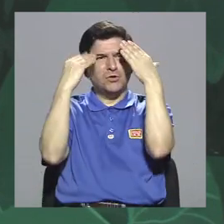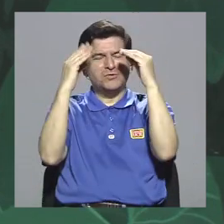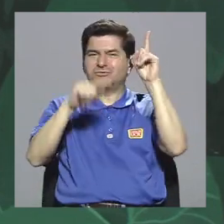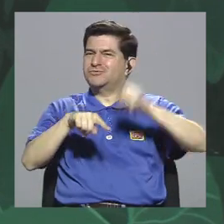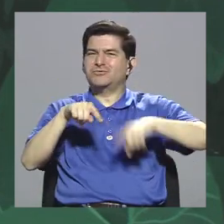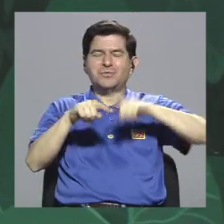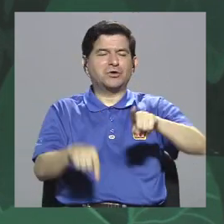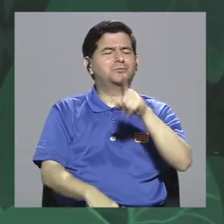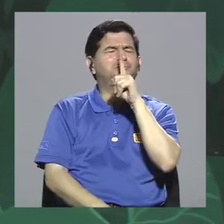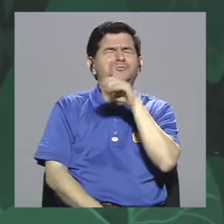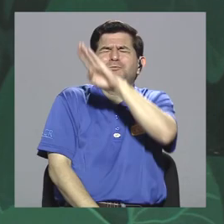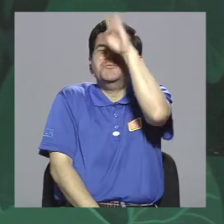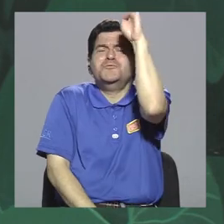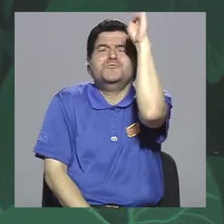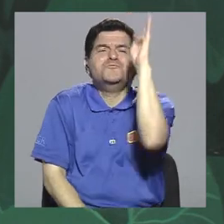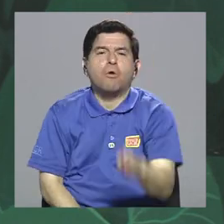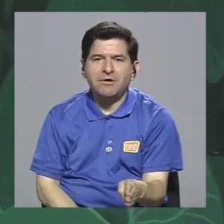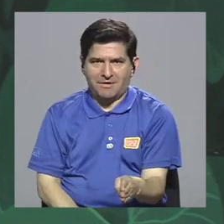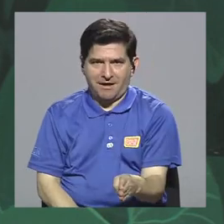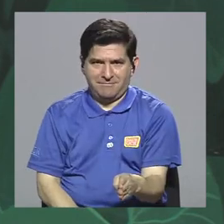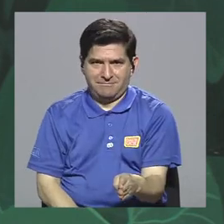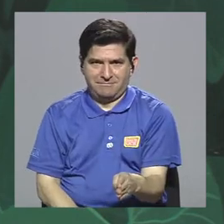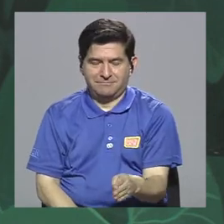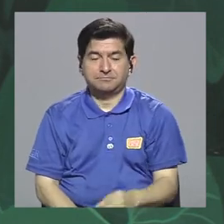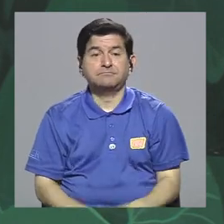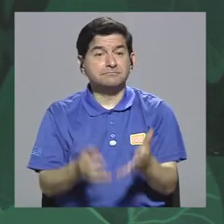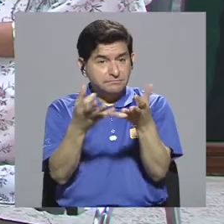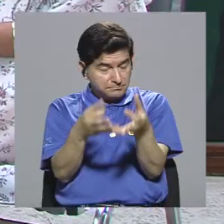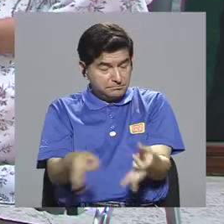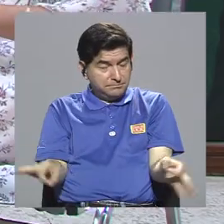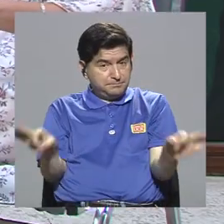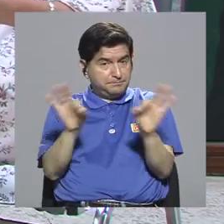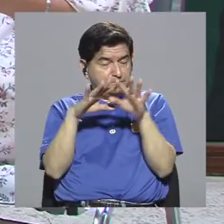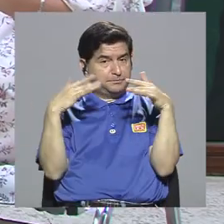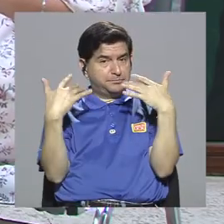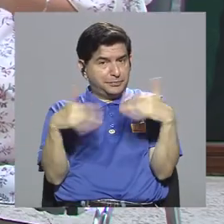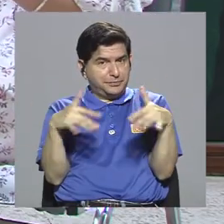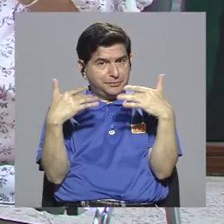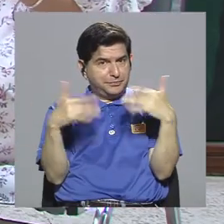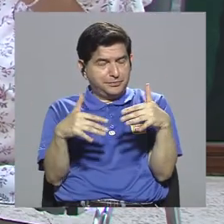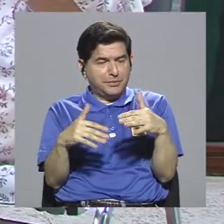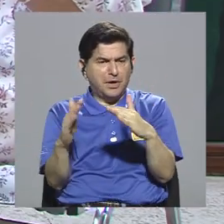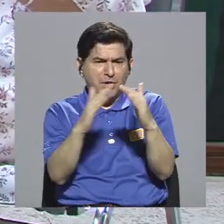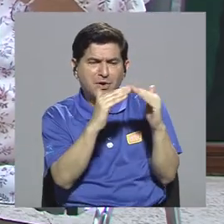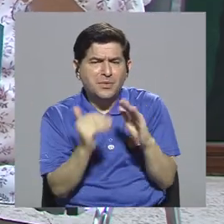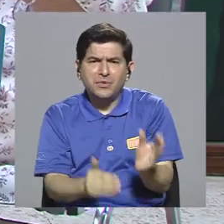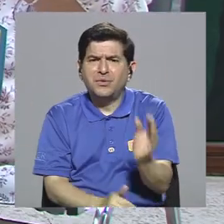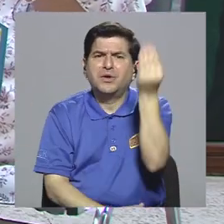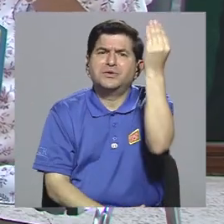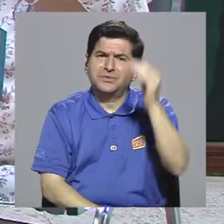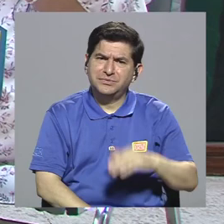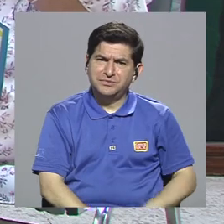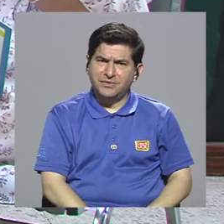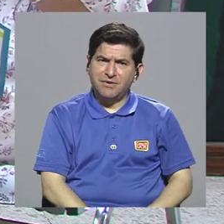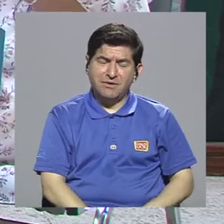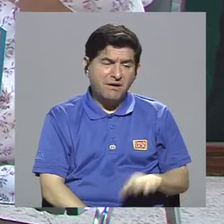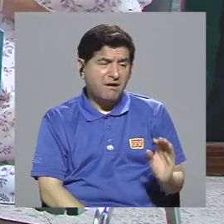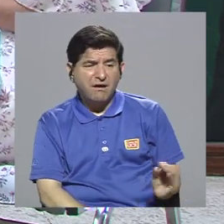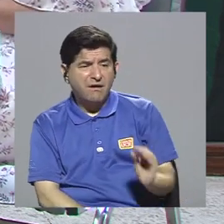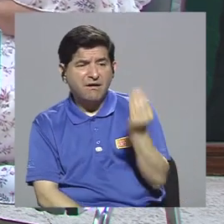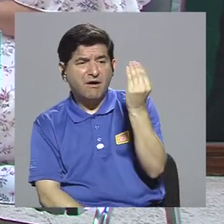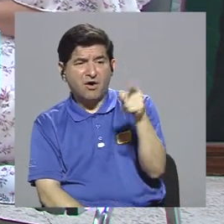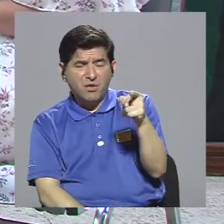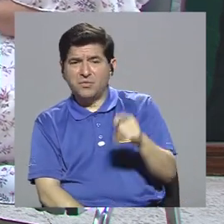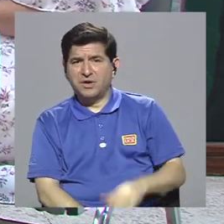callar jamás y esto es bien importante, sobre todo en población joven, ¿verdad? Donde los muchachos, y eso